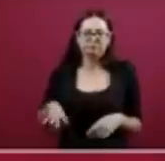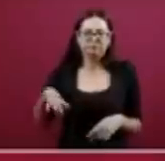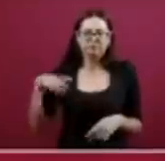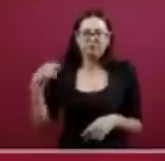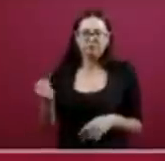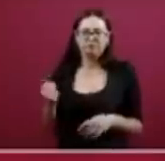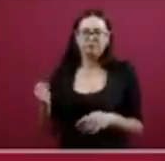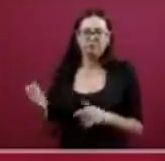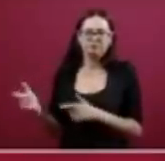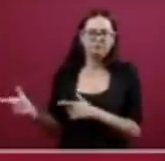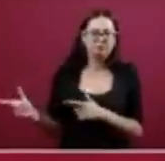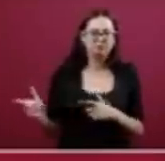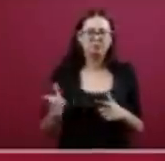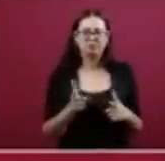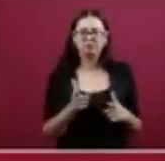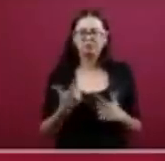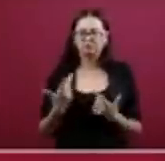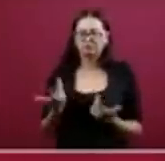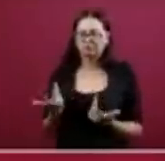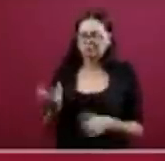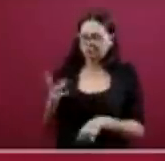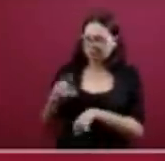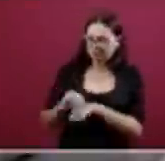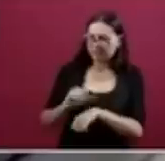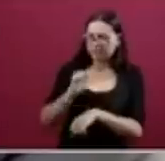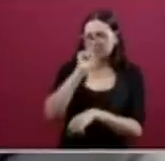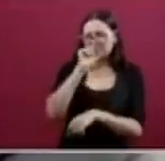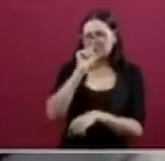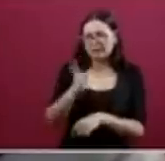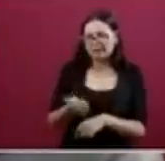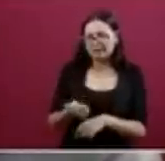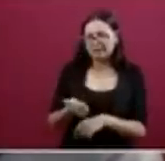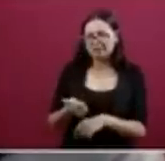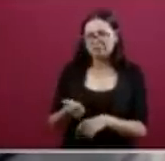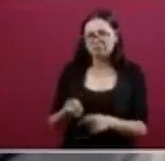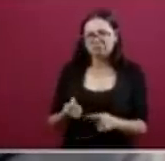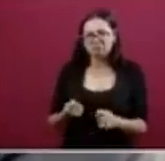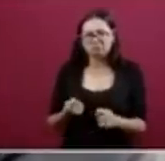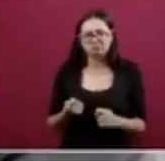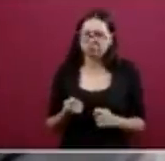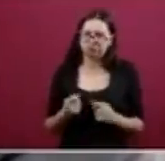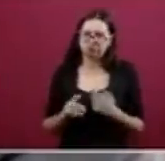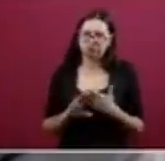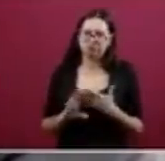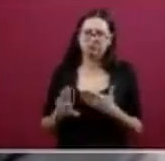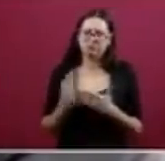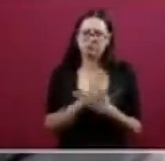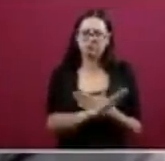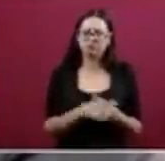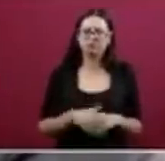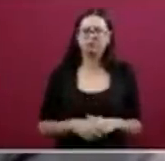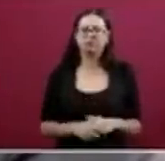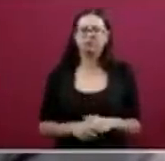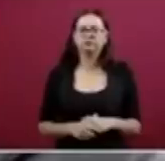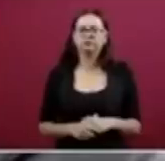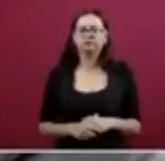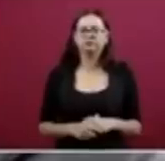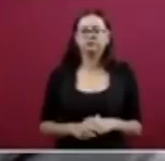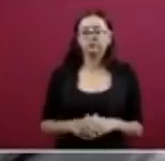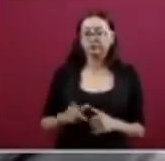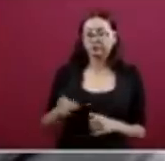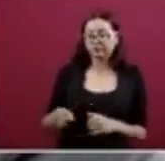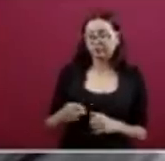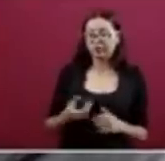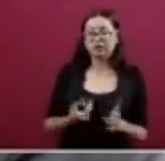armas no permitidas para este tipo de labores. Es importante la cuestión de los